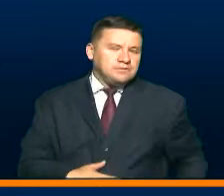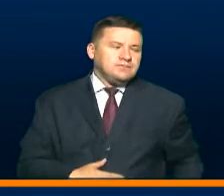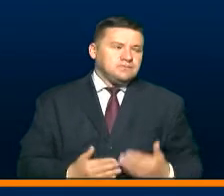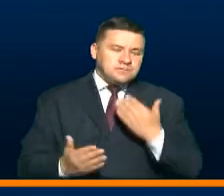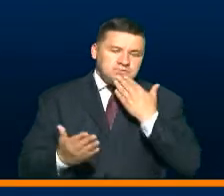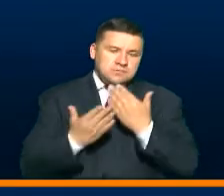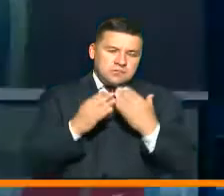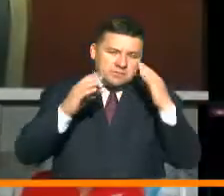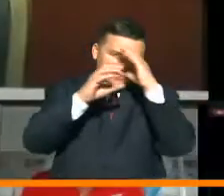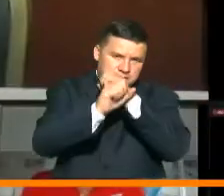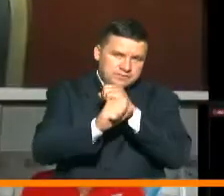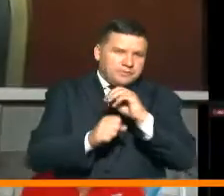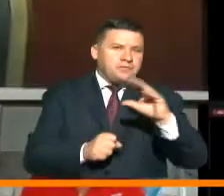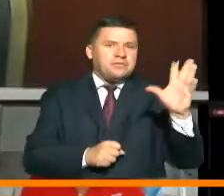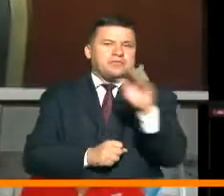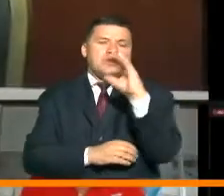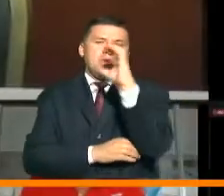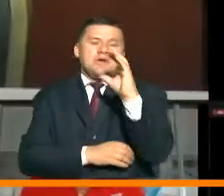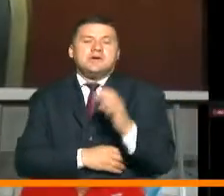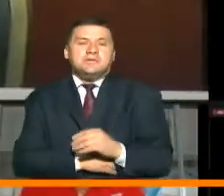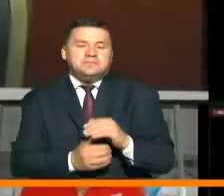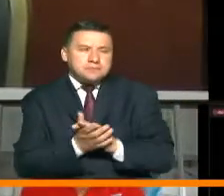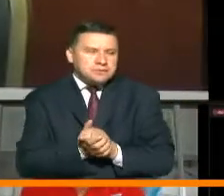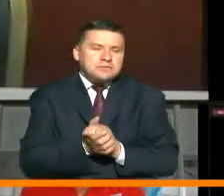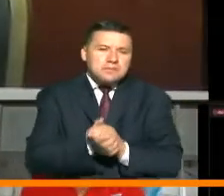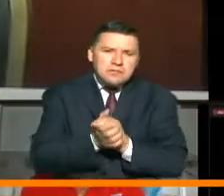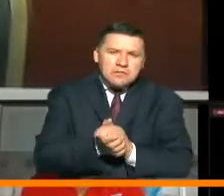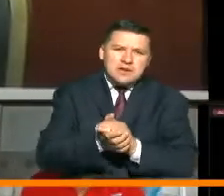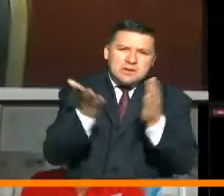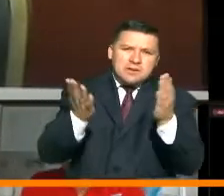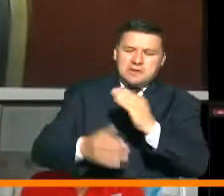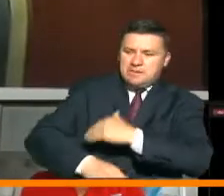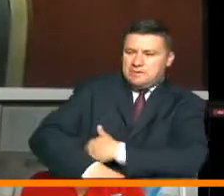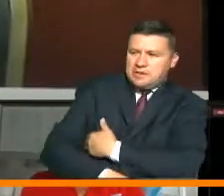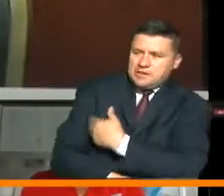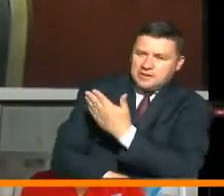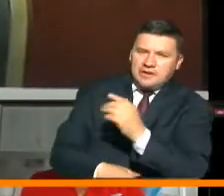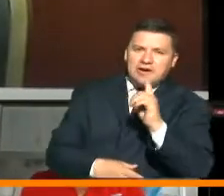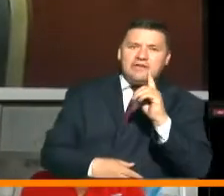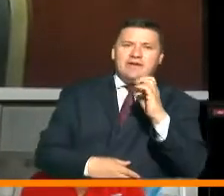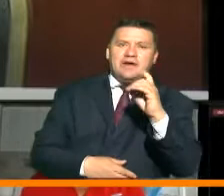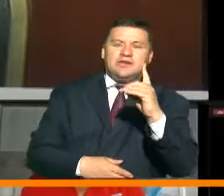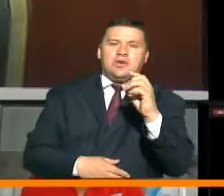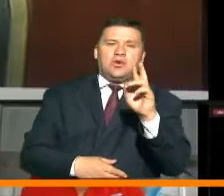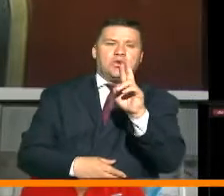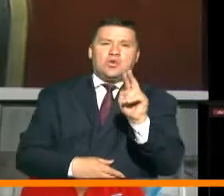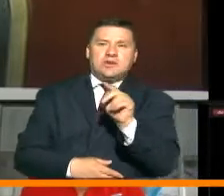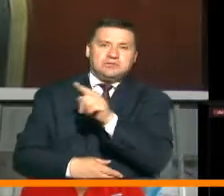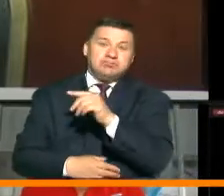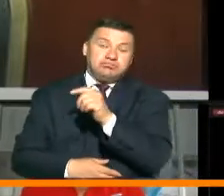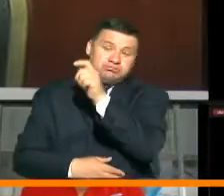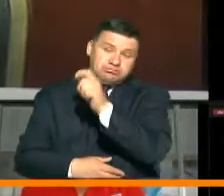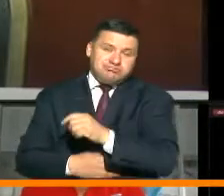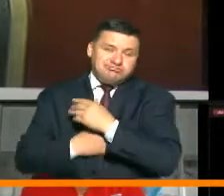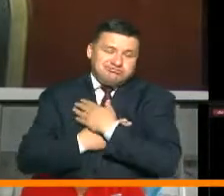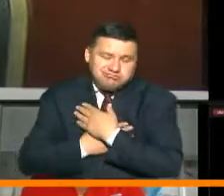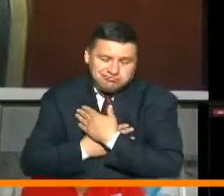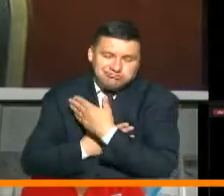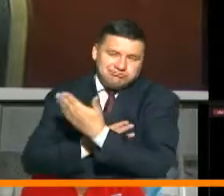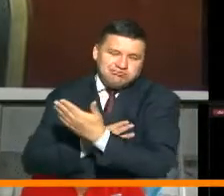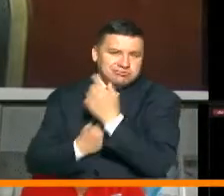buenas noches a usted ya todos los colombianos un saludo muy especial al señor ministro fernando ruiz nombre he querido que nuevamente